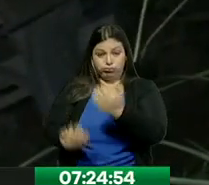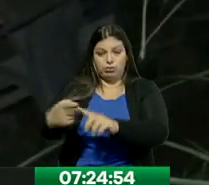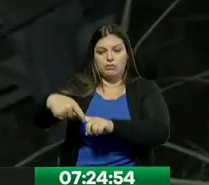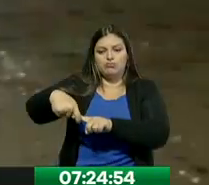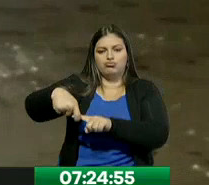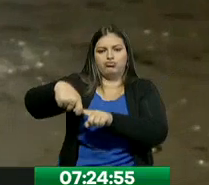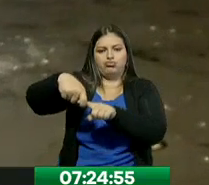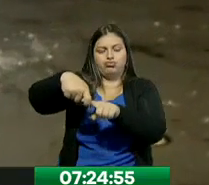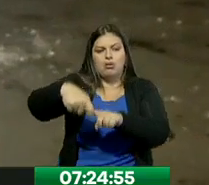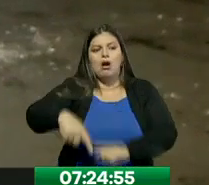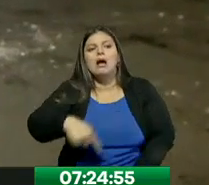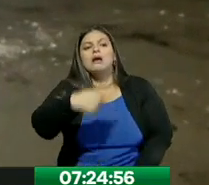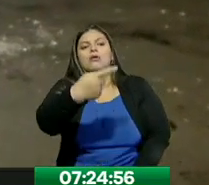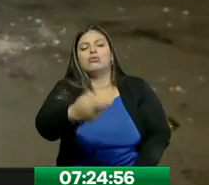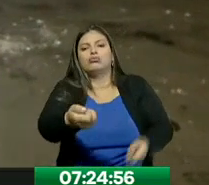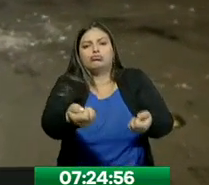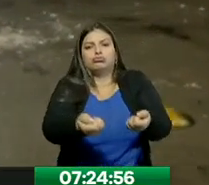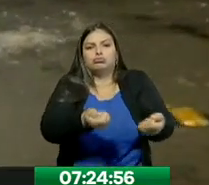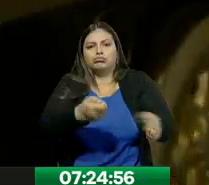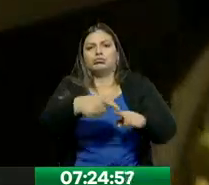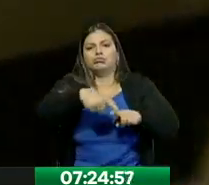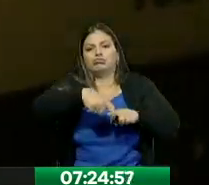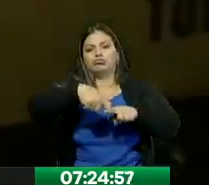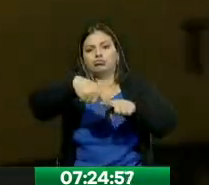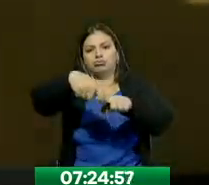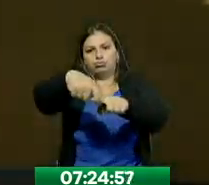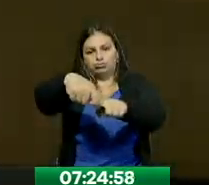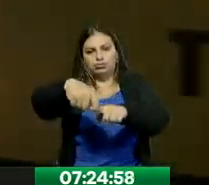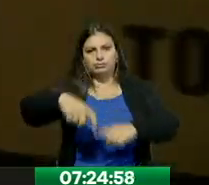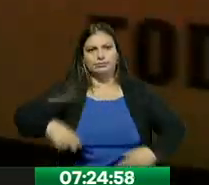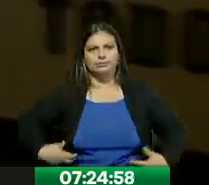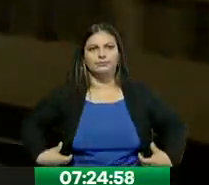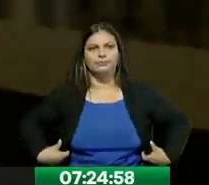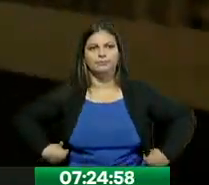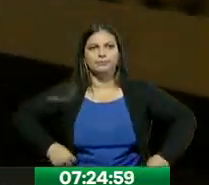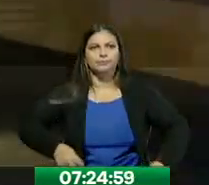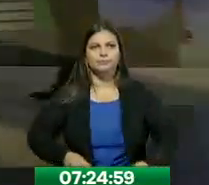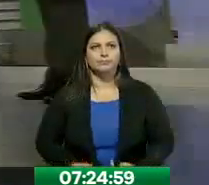retención vehicular. Desde Santo Domingo de los Áchilas, informó Gisela Moreira.